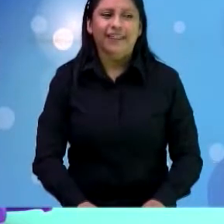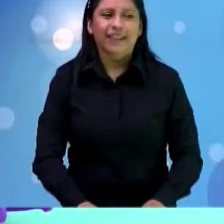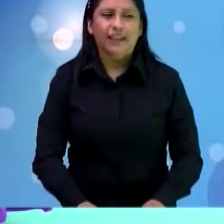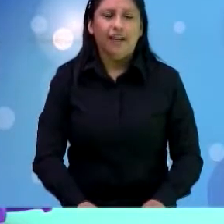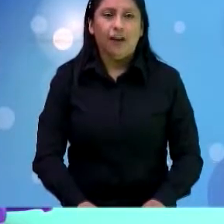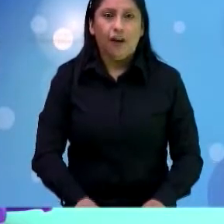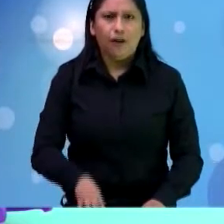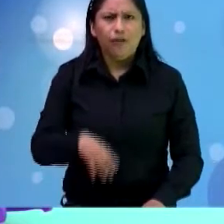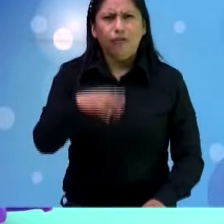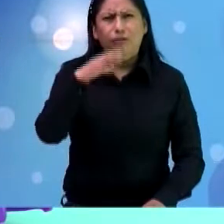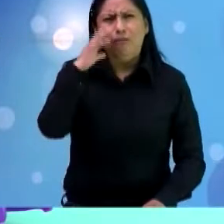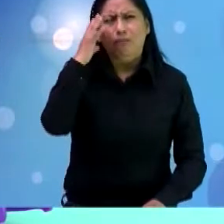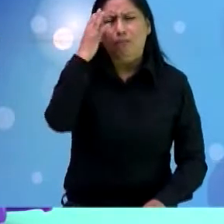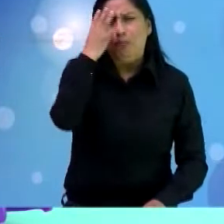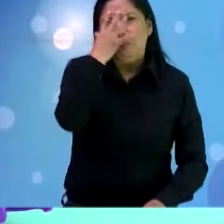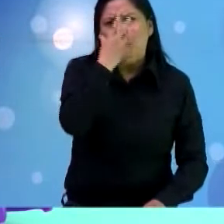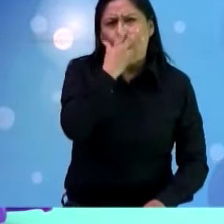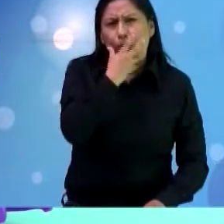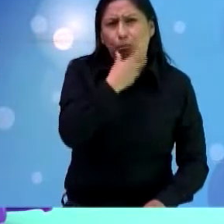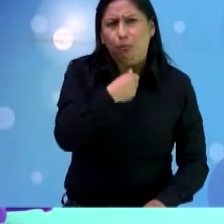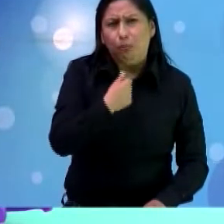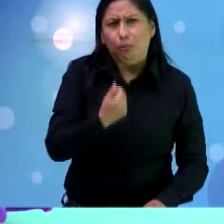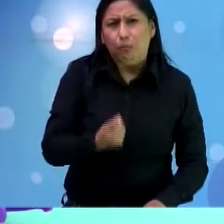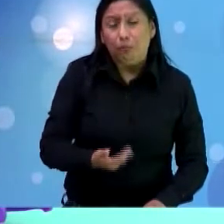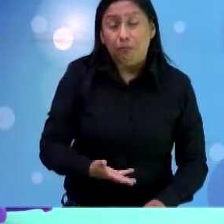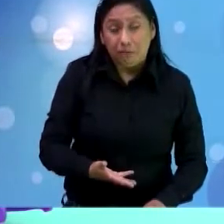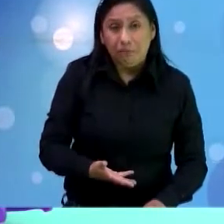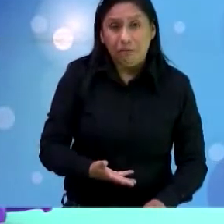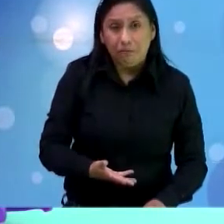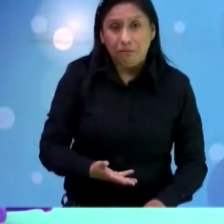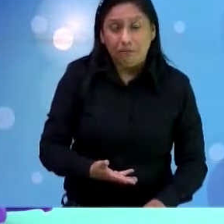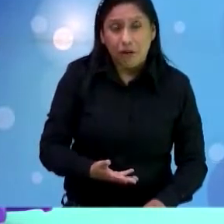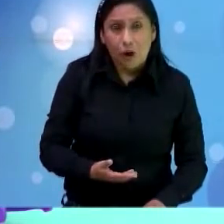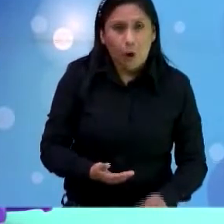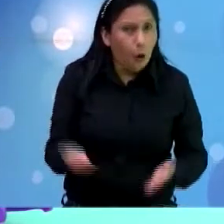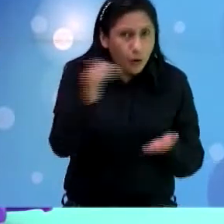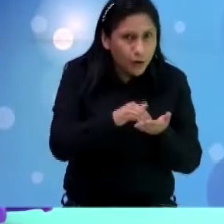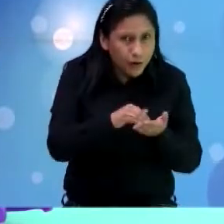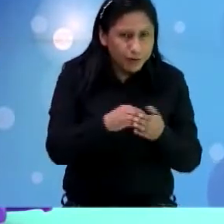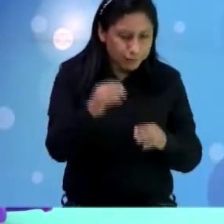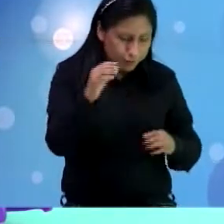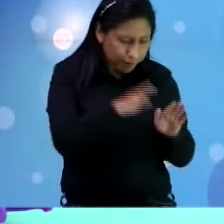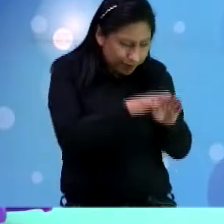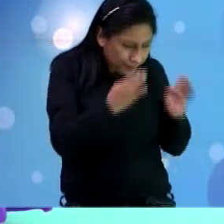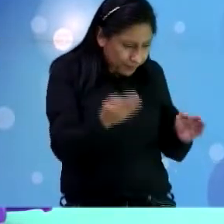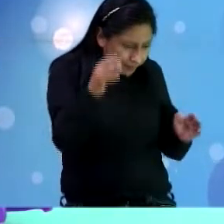Está muy hermoso ese mi monito. Busquemos qué más hay.